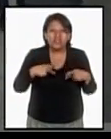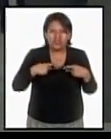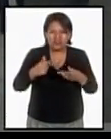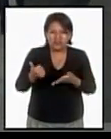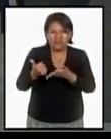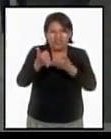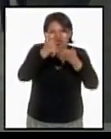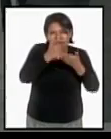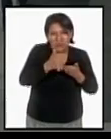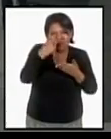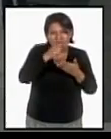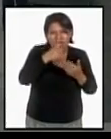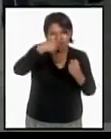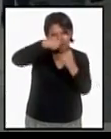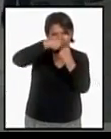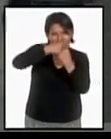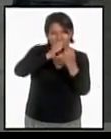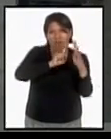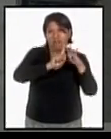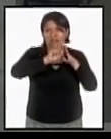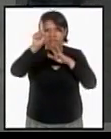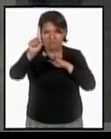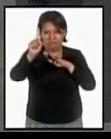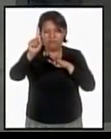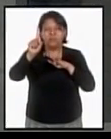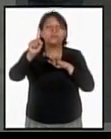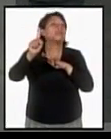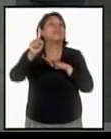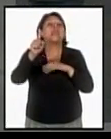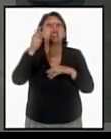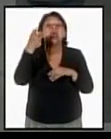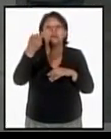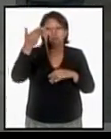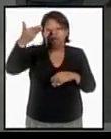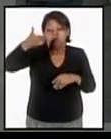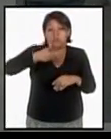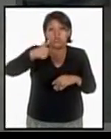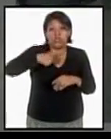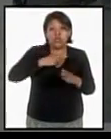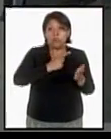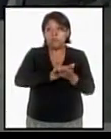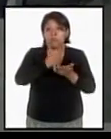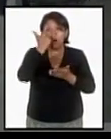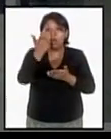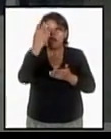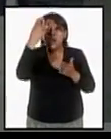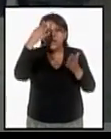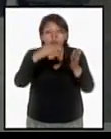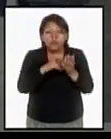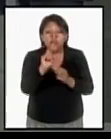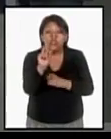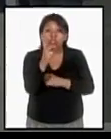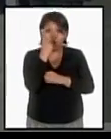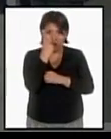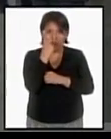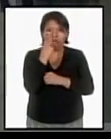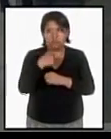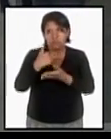frontera y me pidieron $4.000 para poder pasarme,